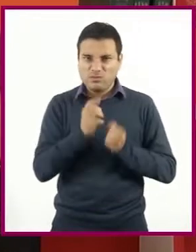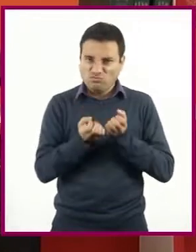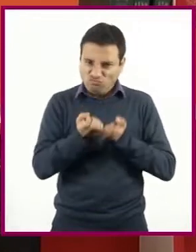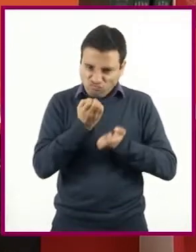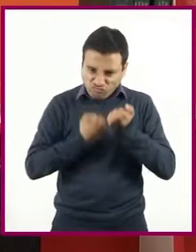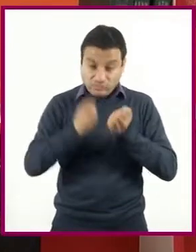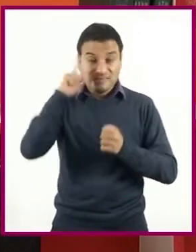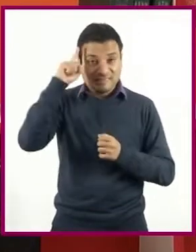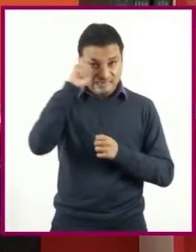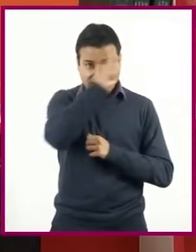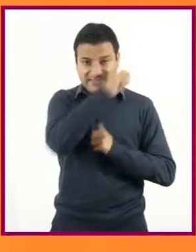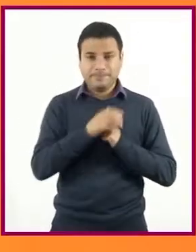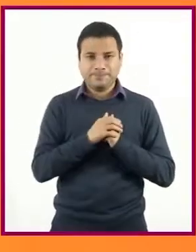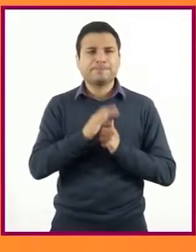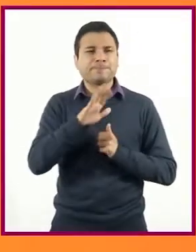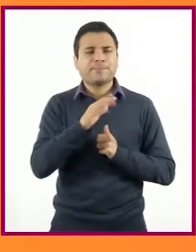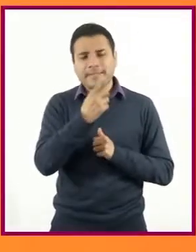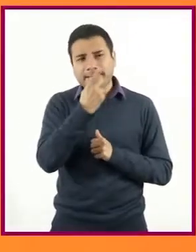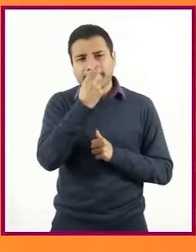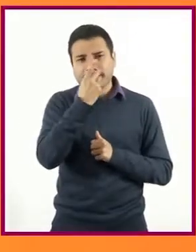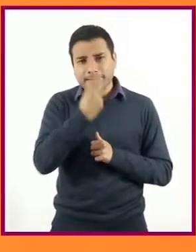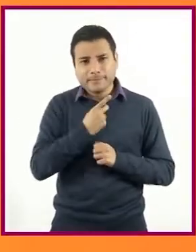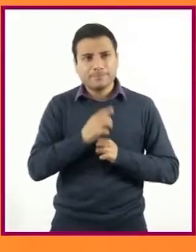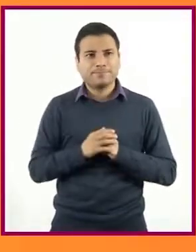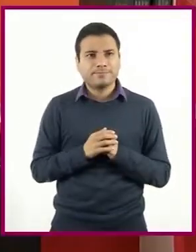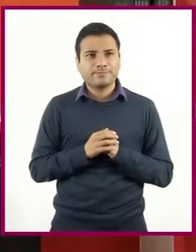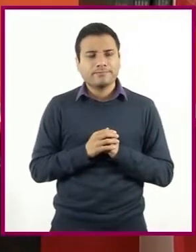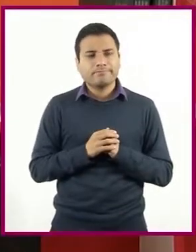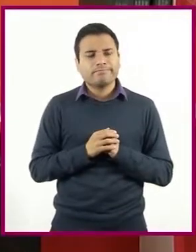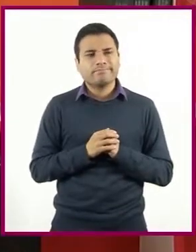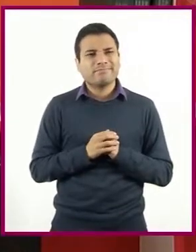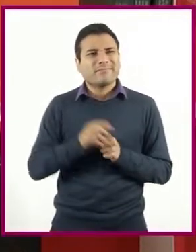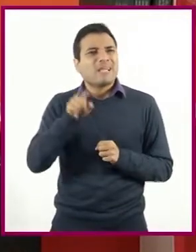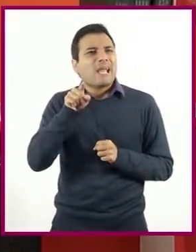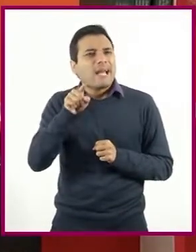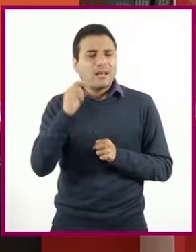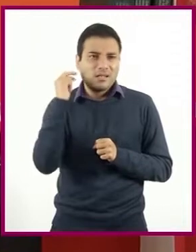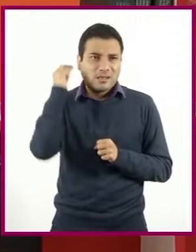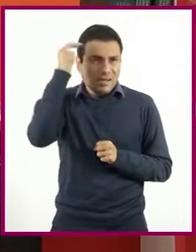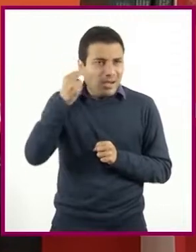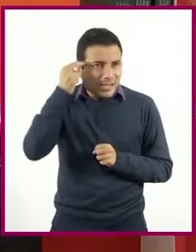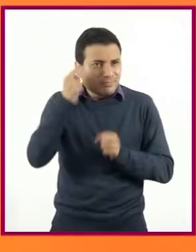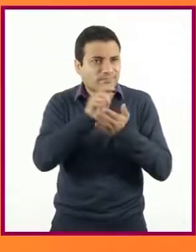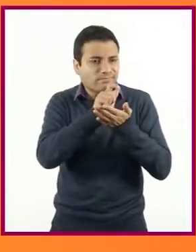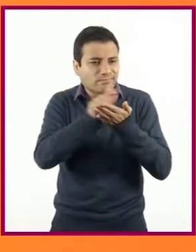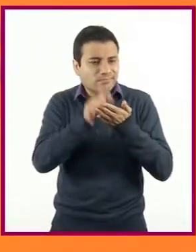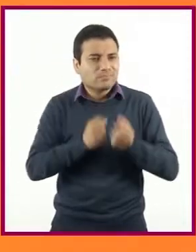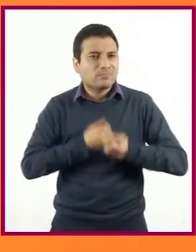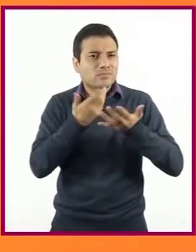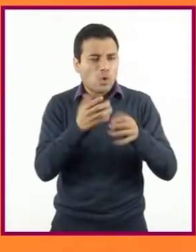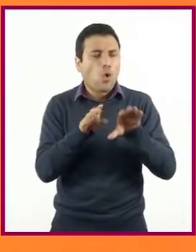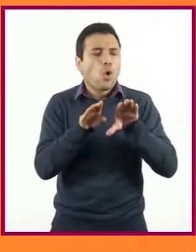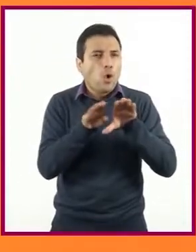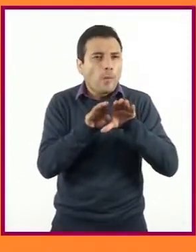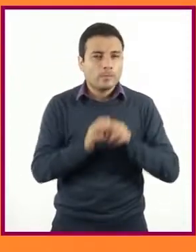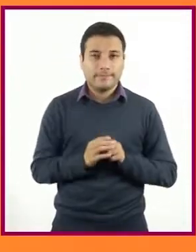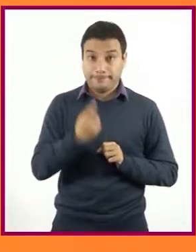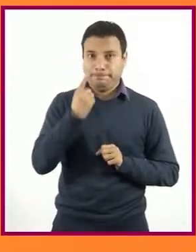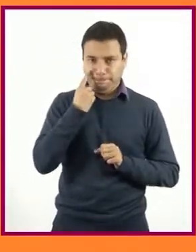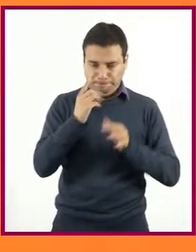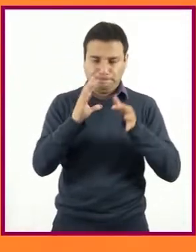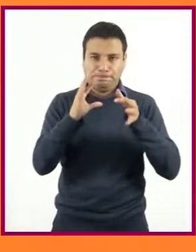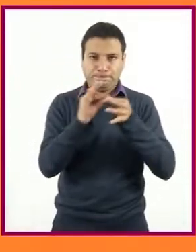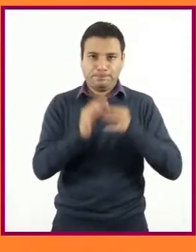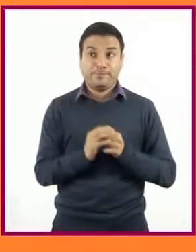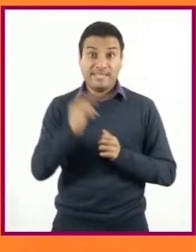Oiga, pero platíquenos, ¿quién es su inspiración para escribir tan bellos poemas? Ay, pues déjele cuento. Mi